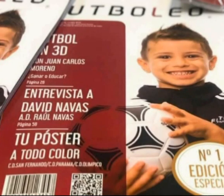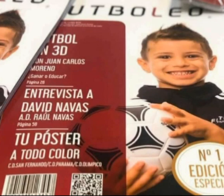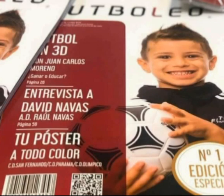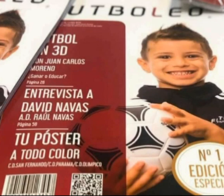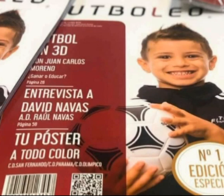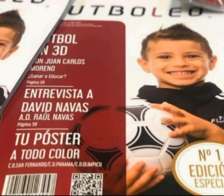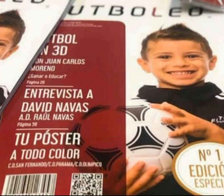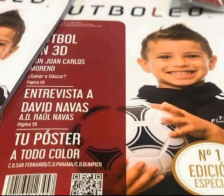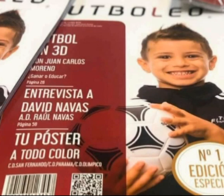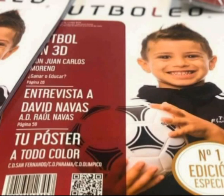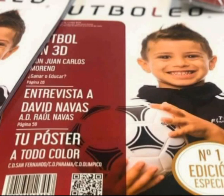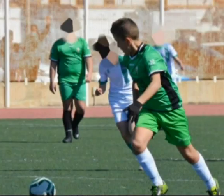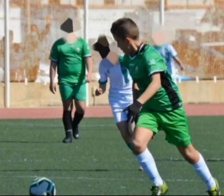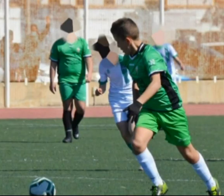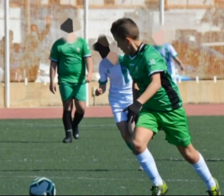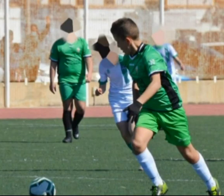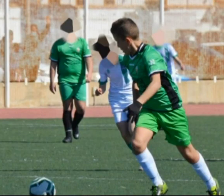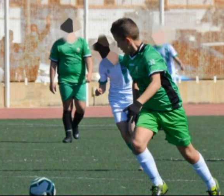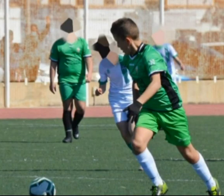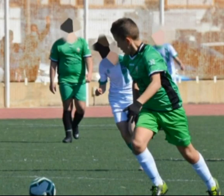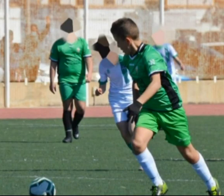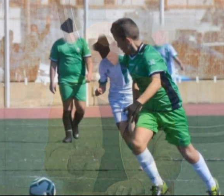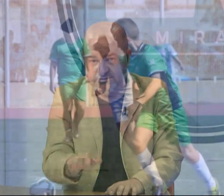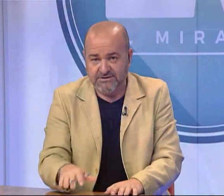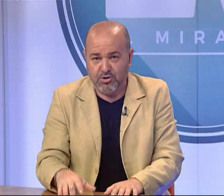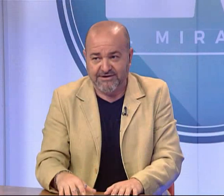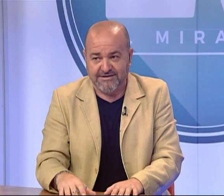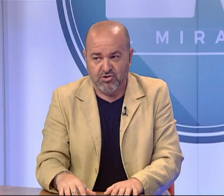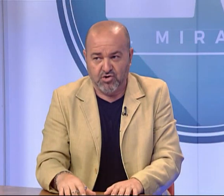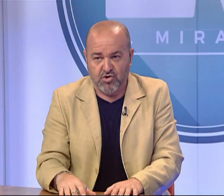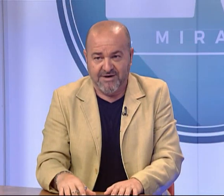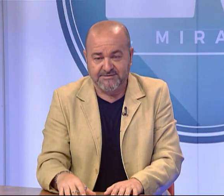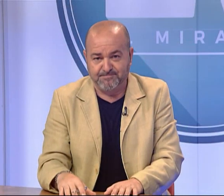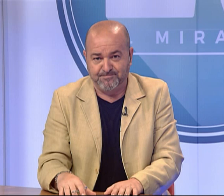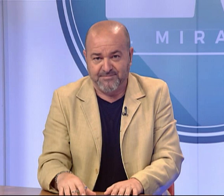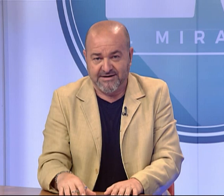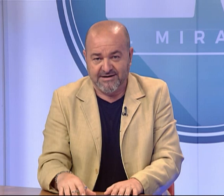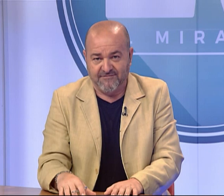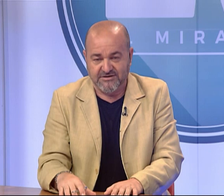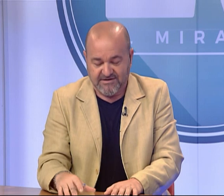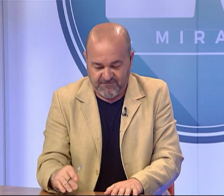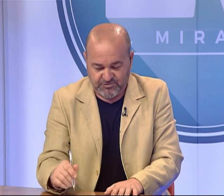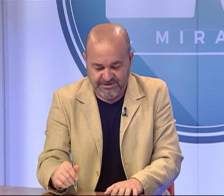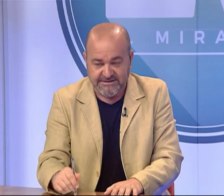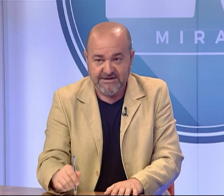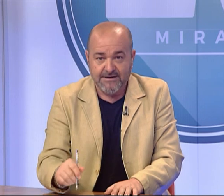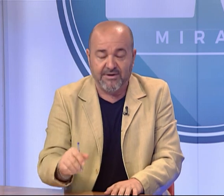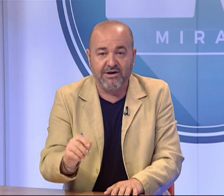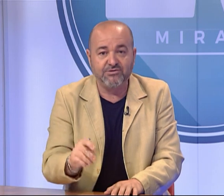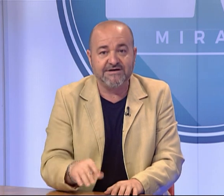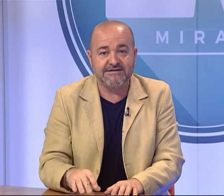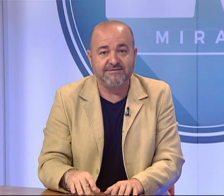La revista Futboleo, que sigue preparando ese fútbol indoor, que ya iremos concretando más para fechas futuras.